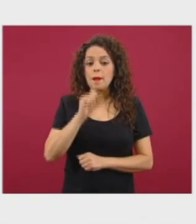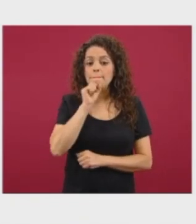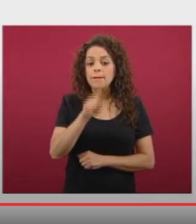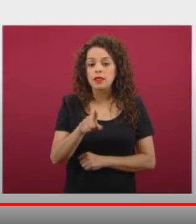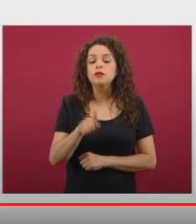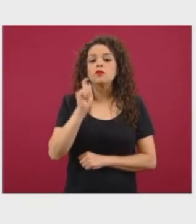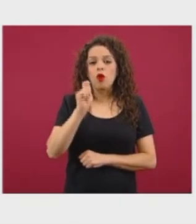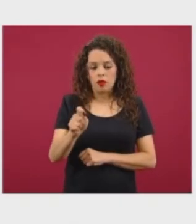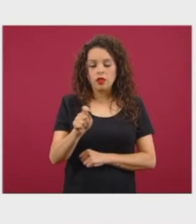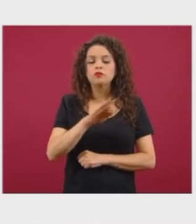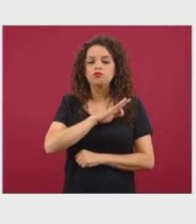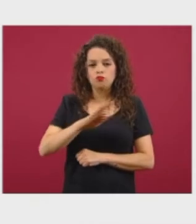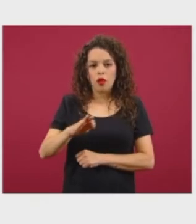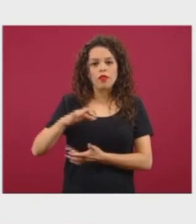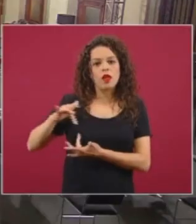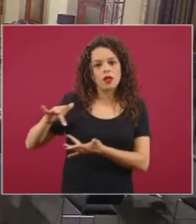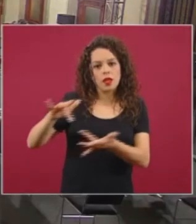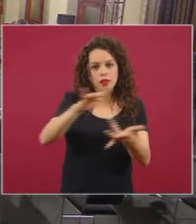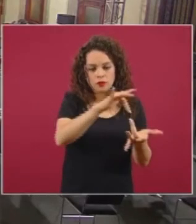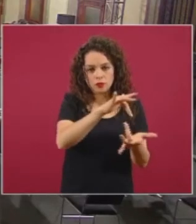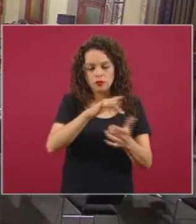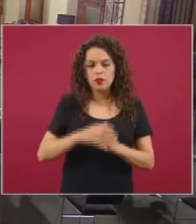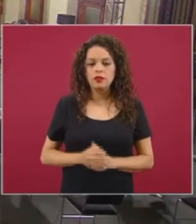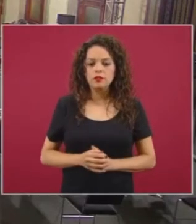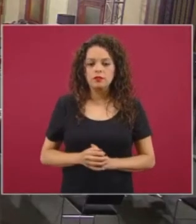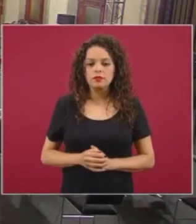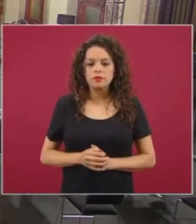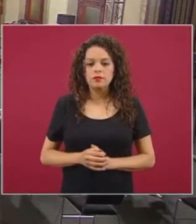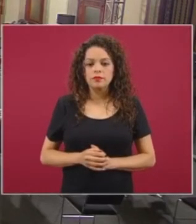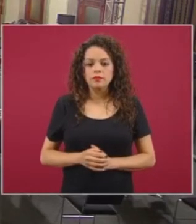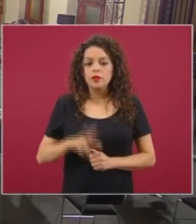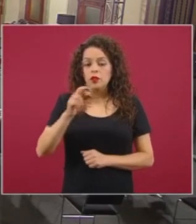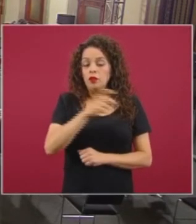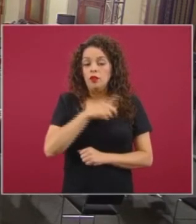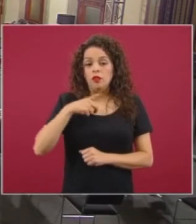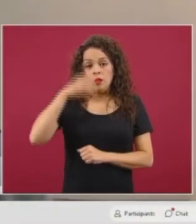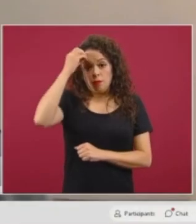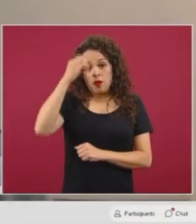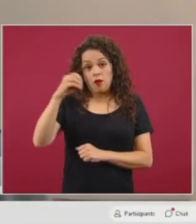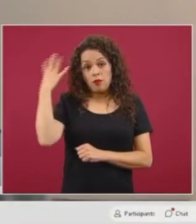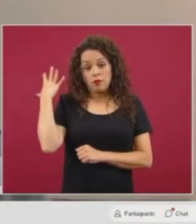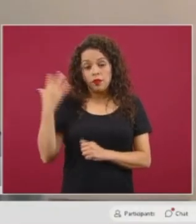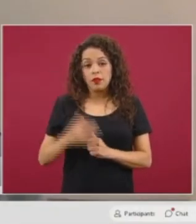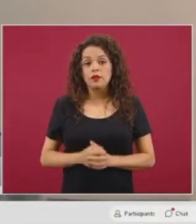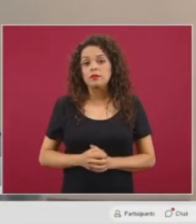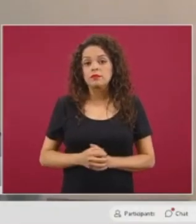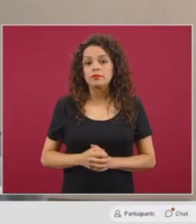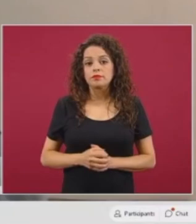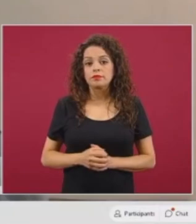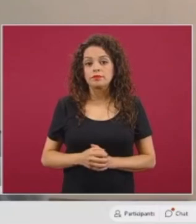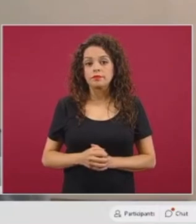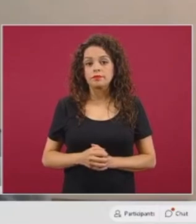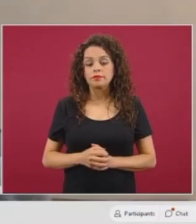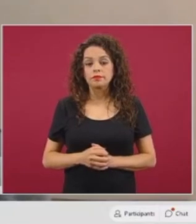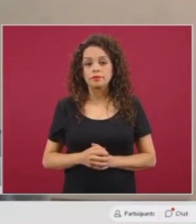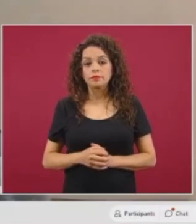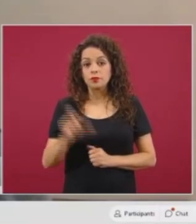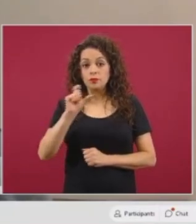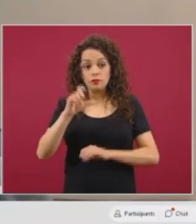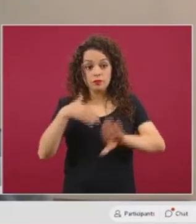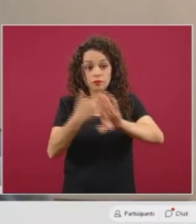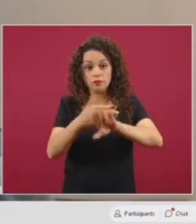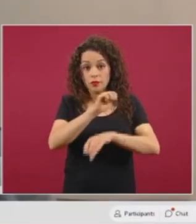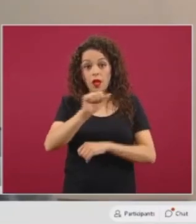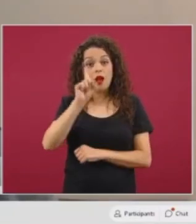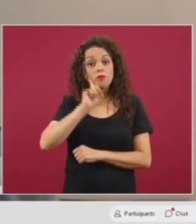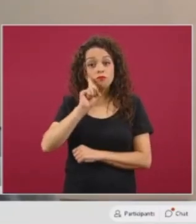las redes sociales. La que sigue, por favor. Recordar a la población que nada justifica la violencia contra las mujeres y